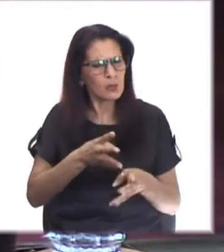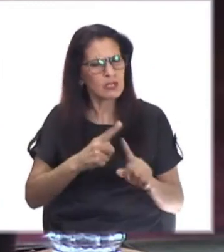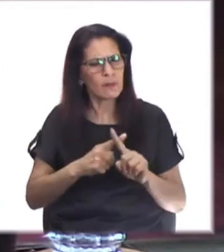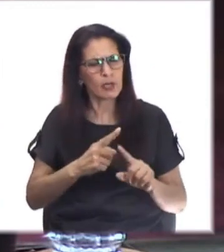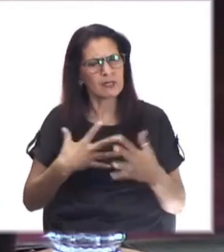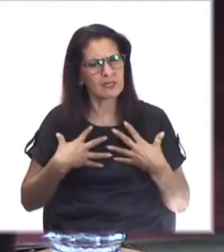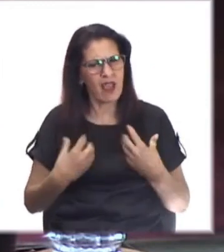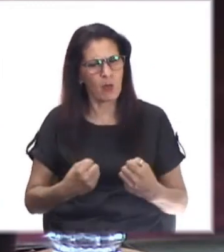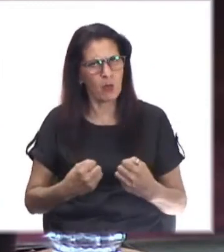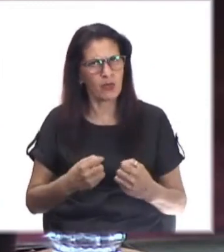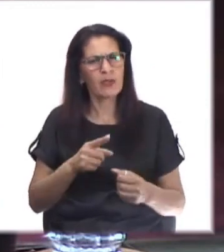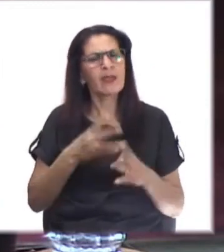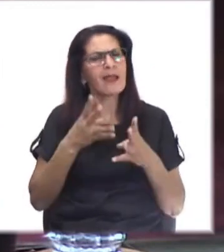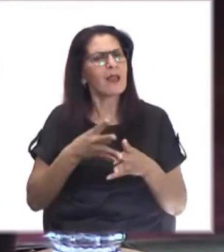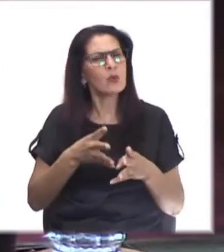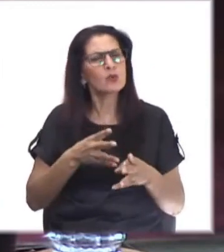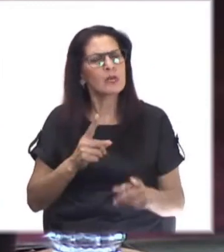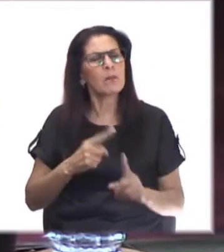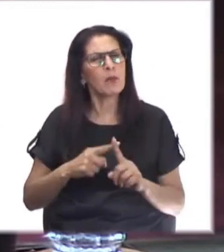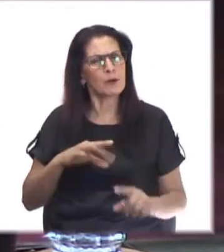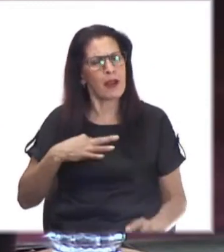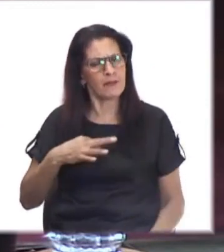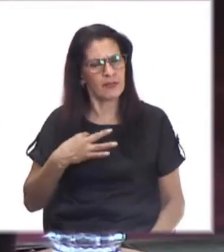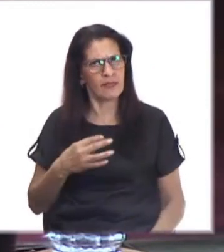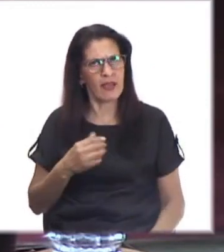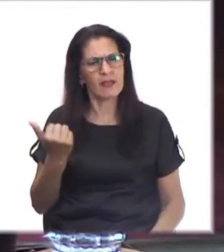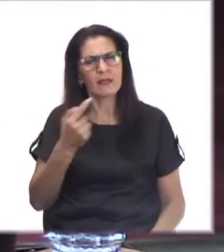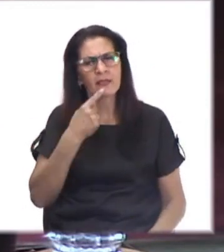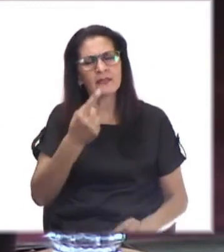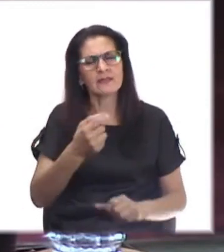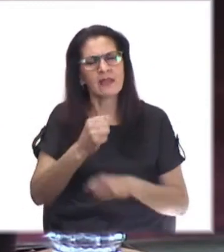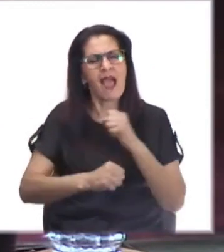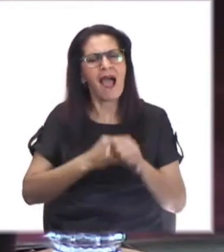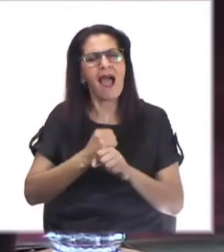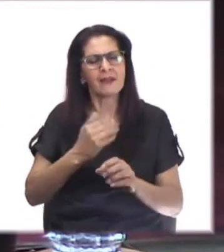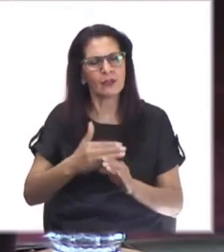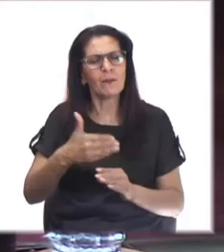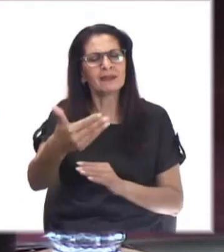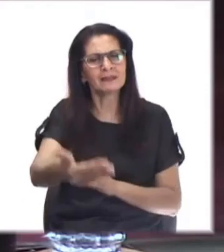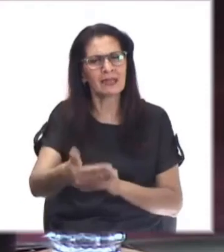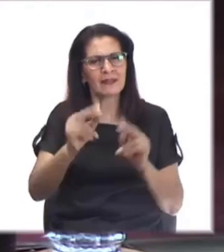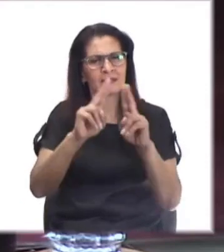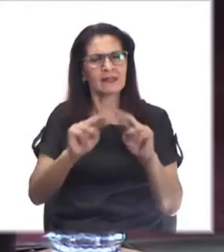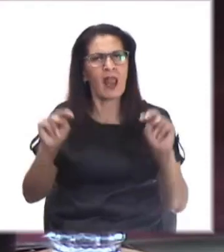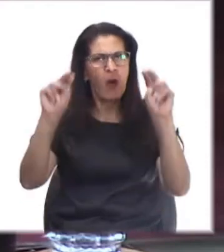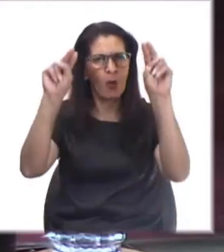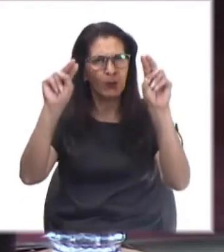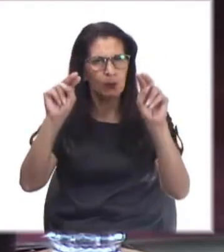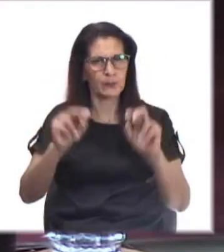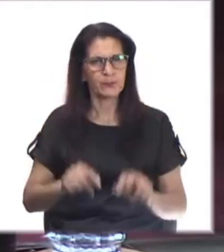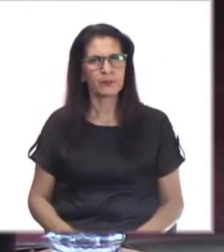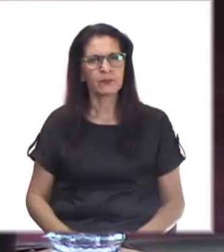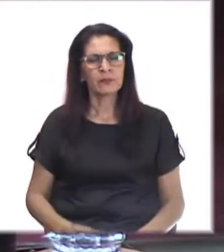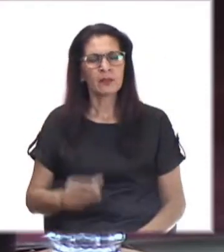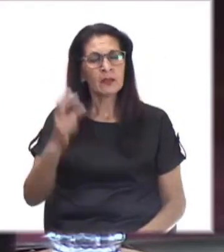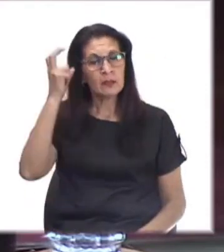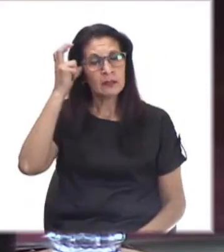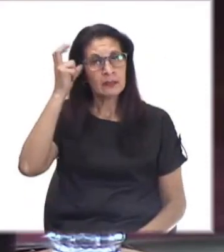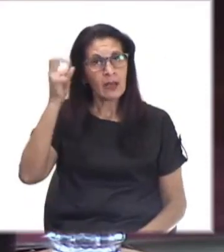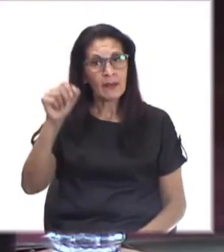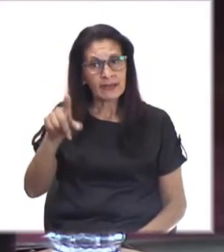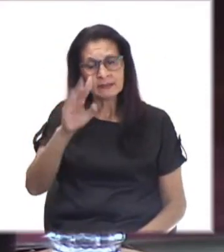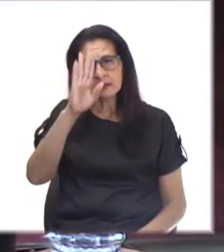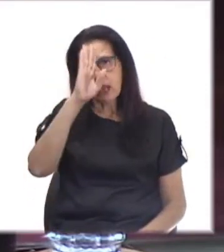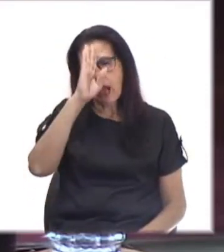es la lucha por la vida, afirmaría años más tarde ante las Naciones Unidas. Tabaré se desempeñó como aprendiz